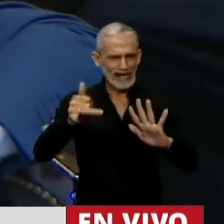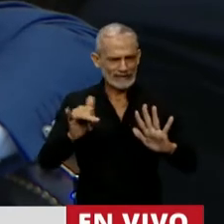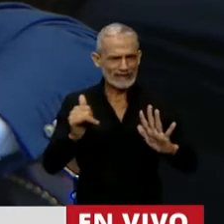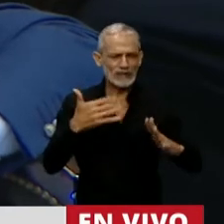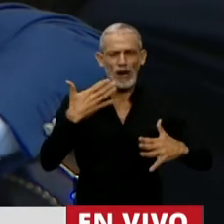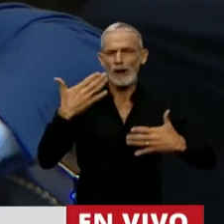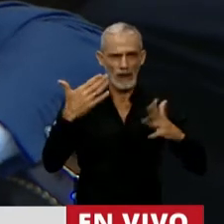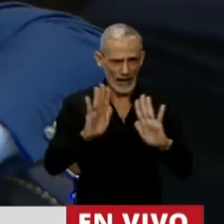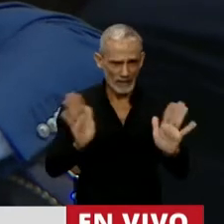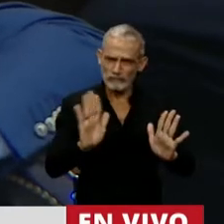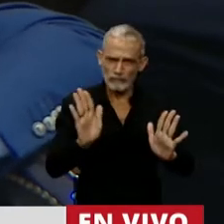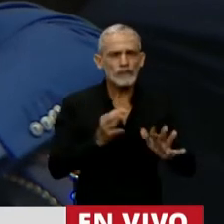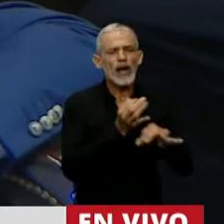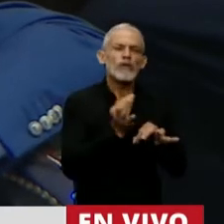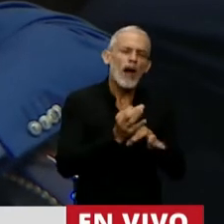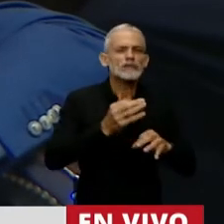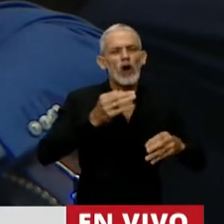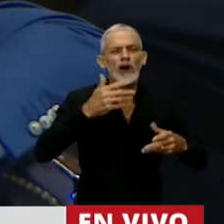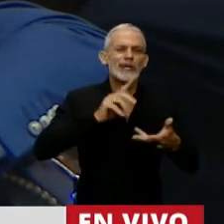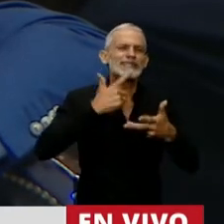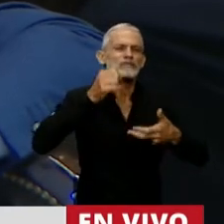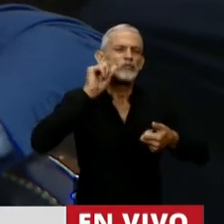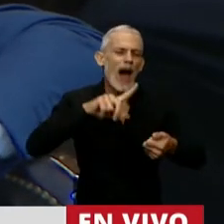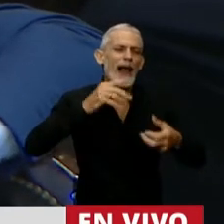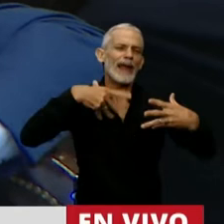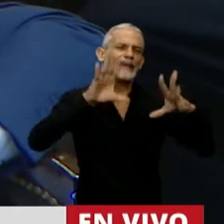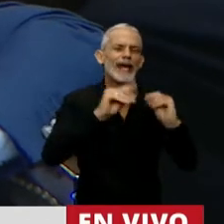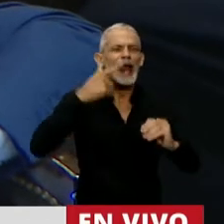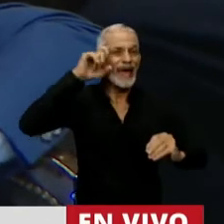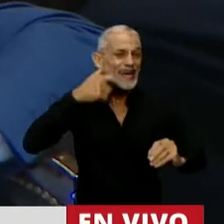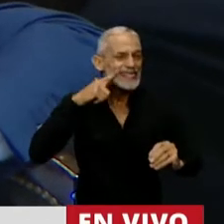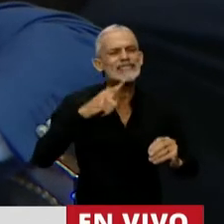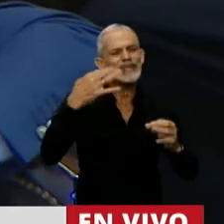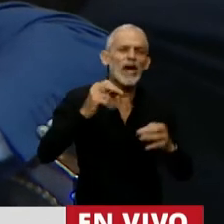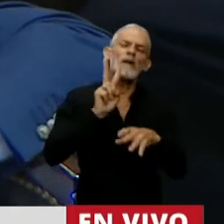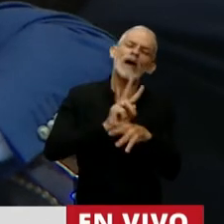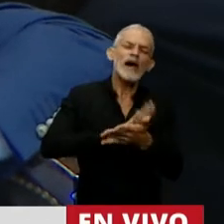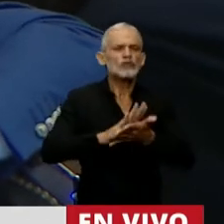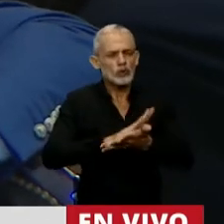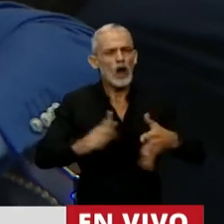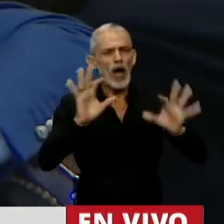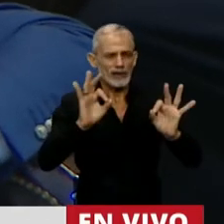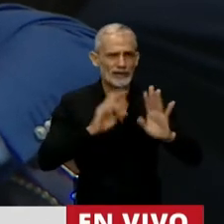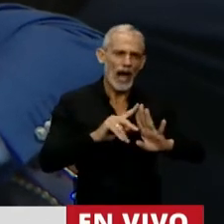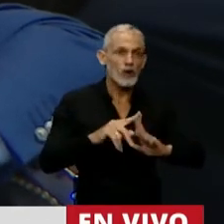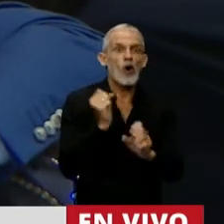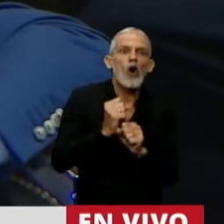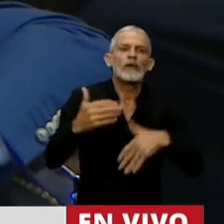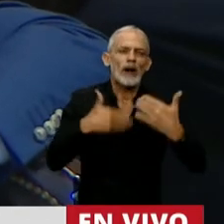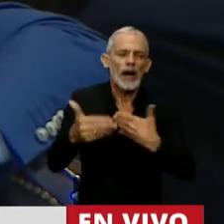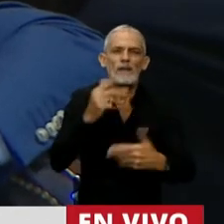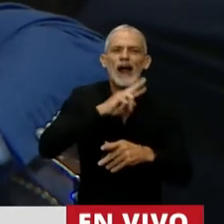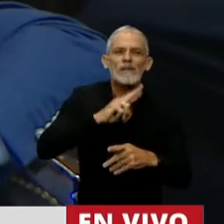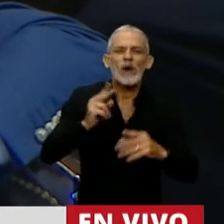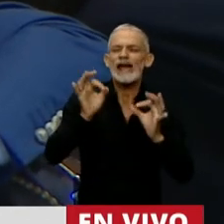que la educación sexual integral que tenemos que trabajar para evitar que la mujer llegue a esta situación